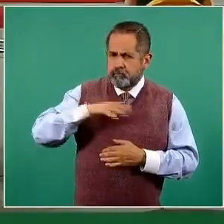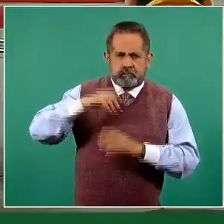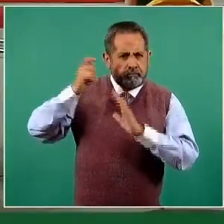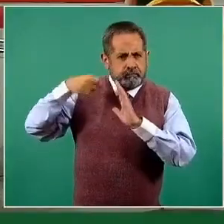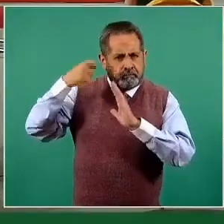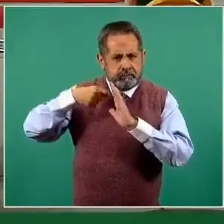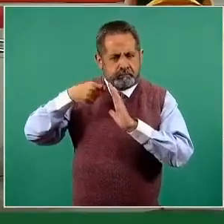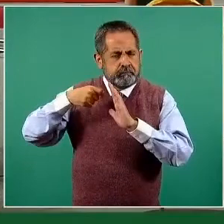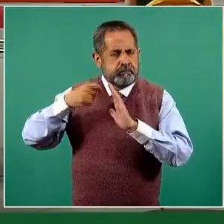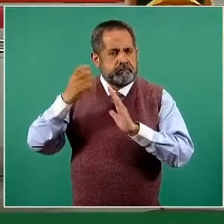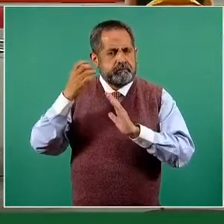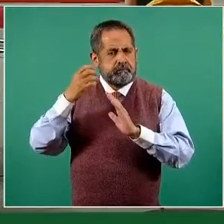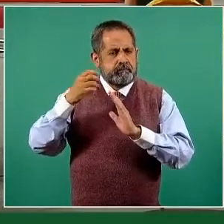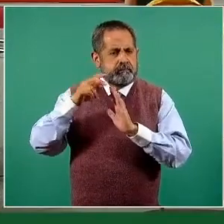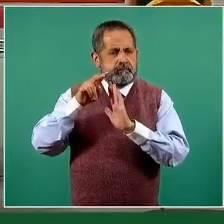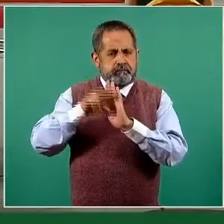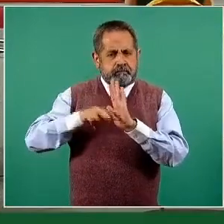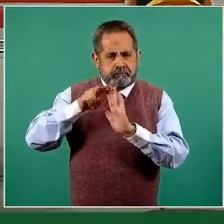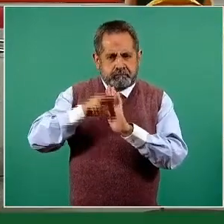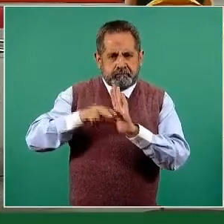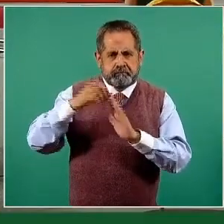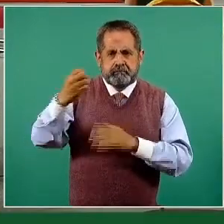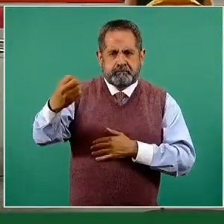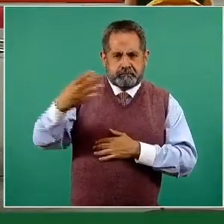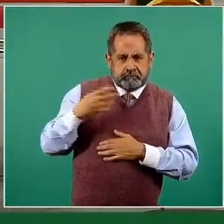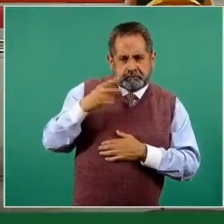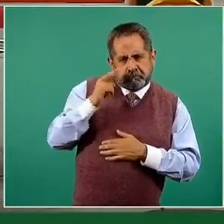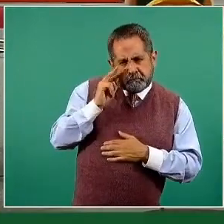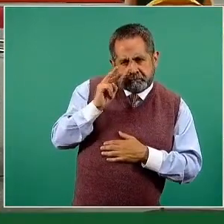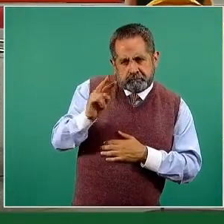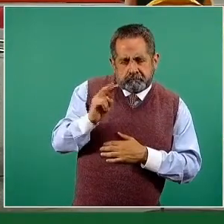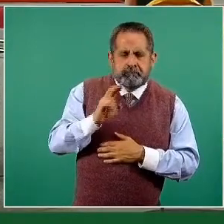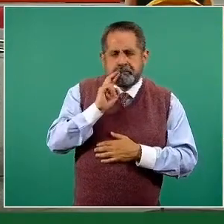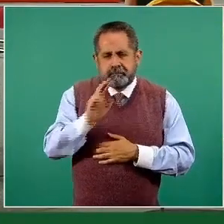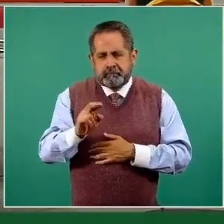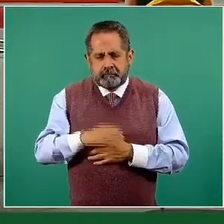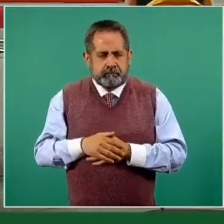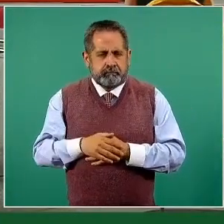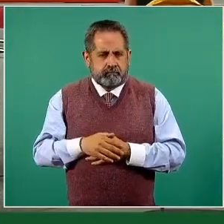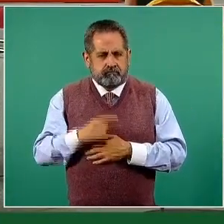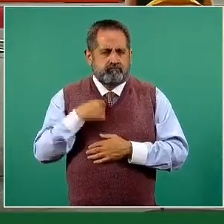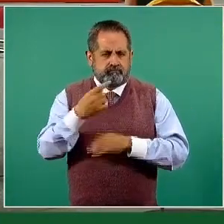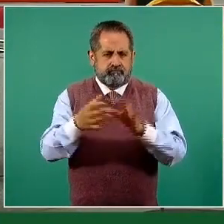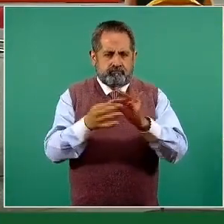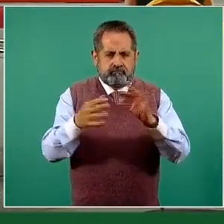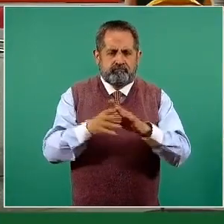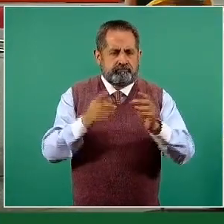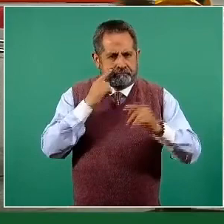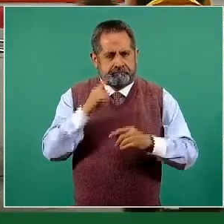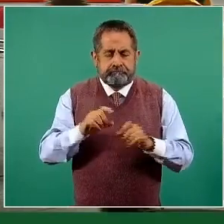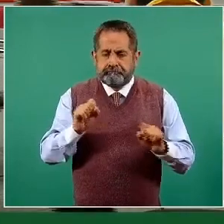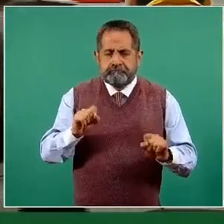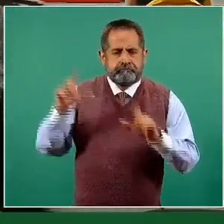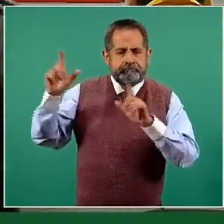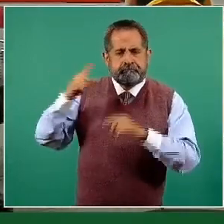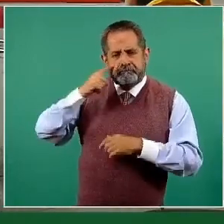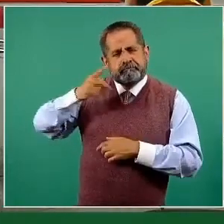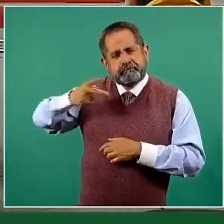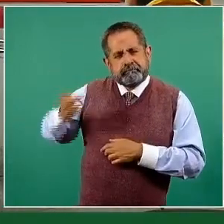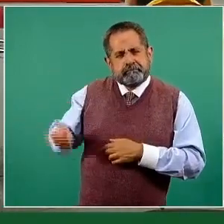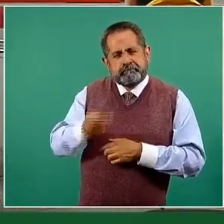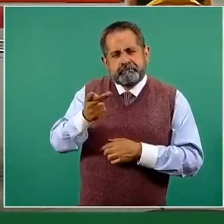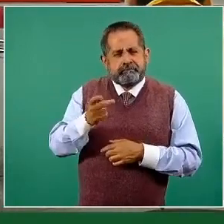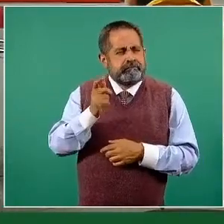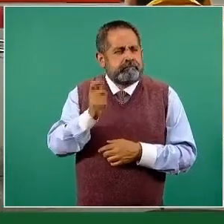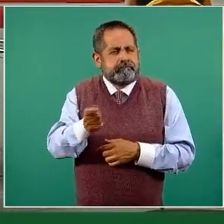¿verdad? Y hoy vamos enseguida a comentar. Pero quise enfatizar esto. Ahora, a continuación, verán ustedes las preguntas que